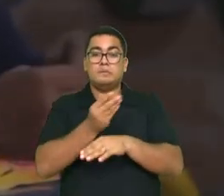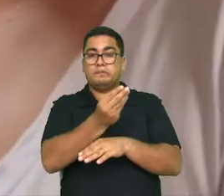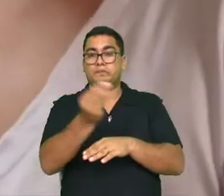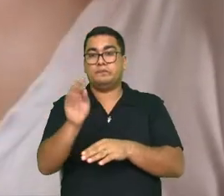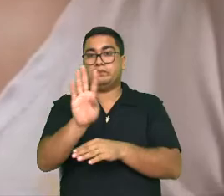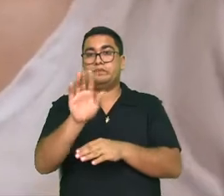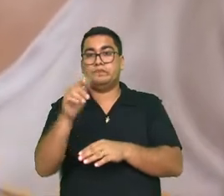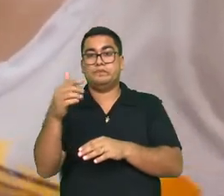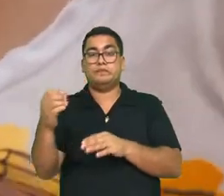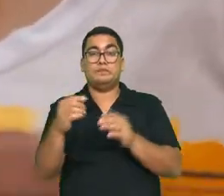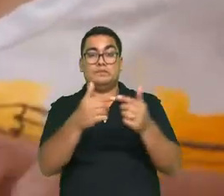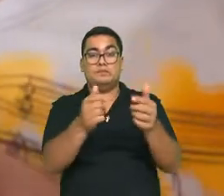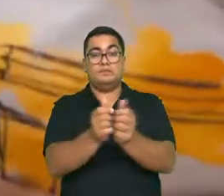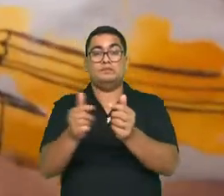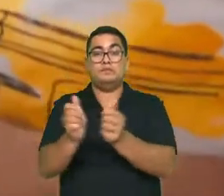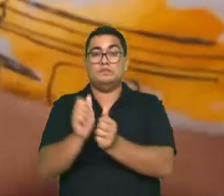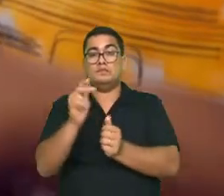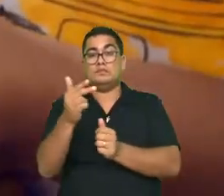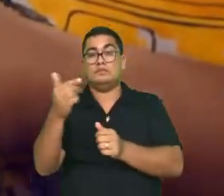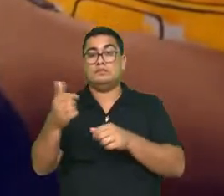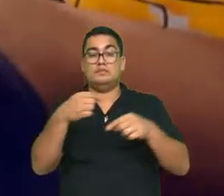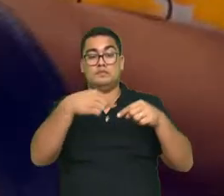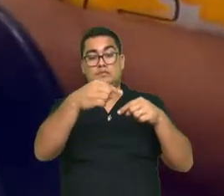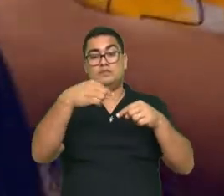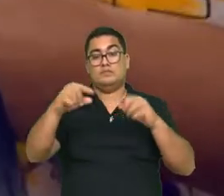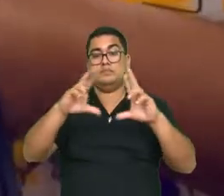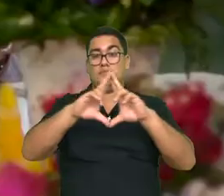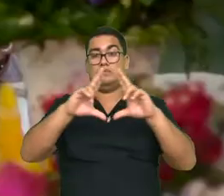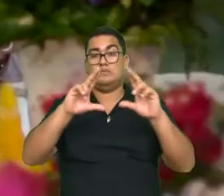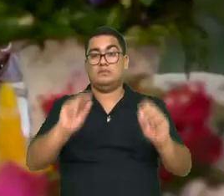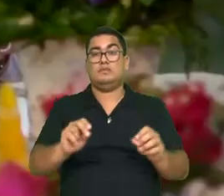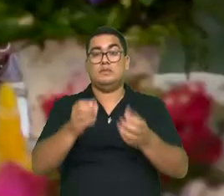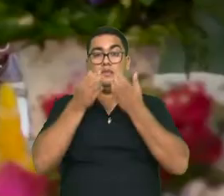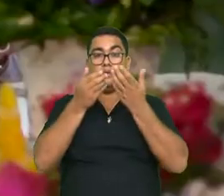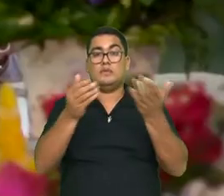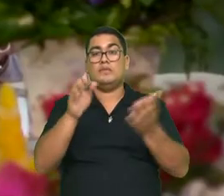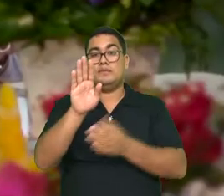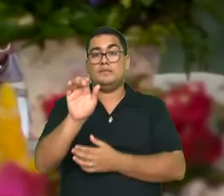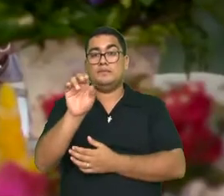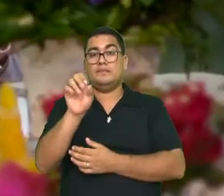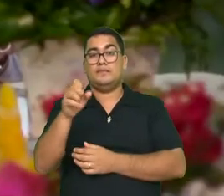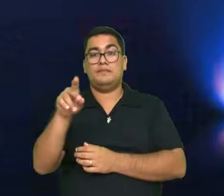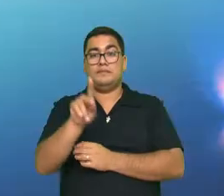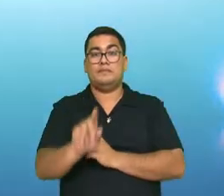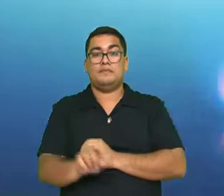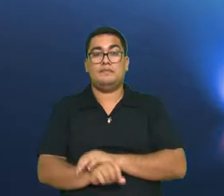de 86 municipios del país. Para el canal parlamentario informó Vanessa Paz.